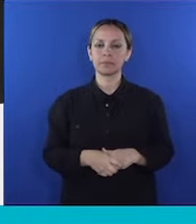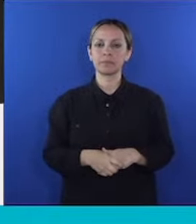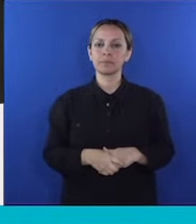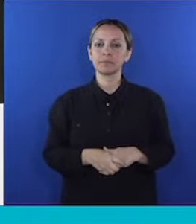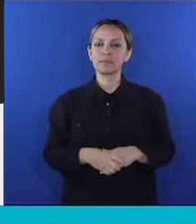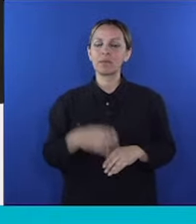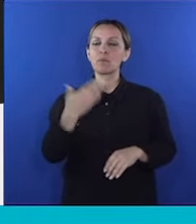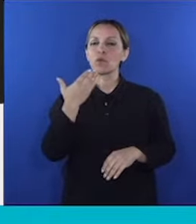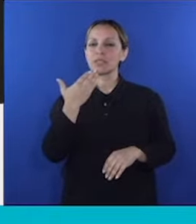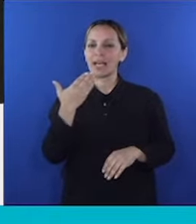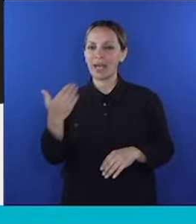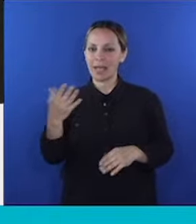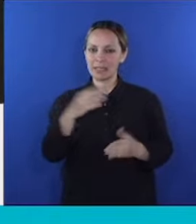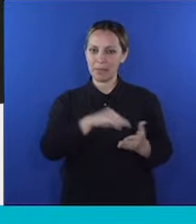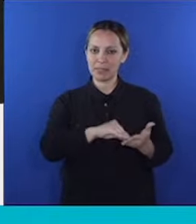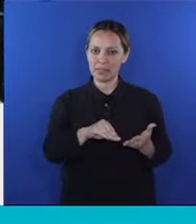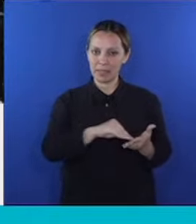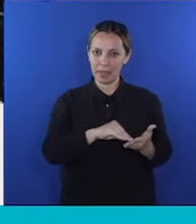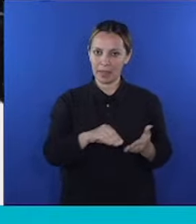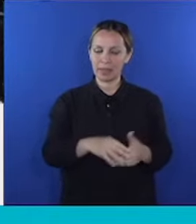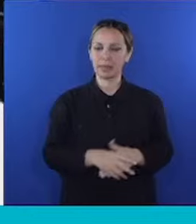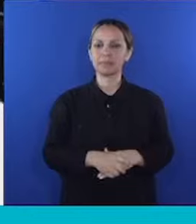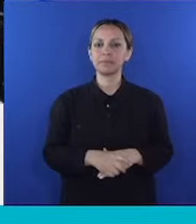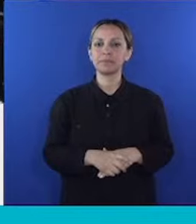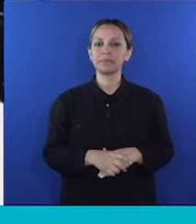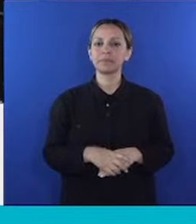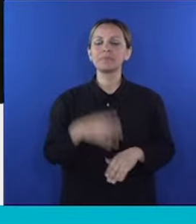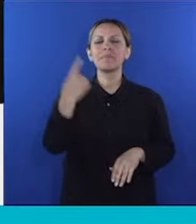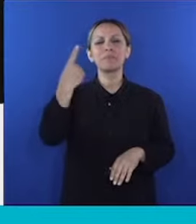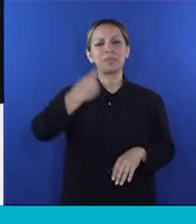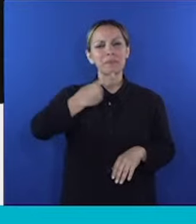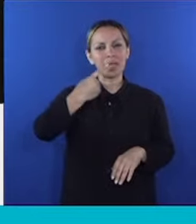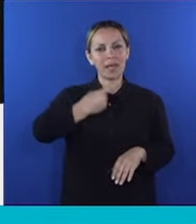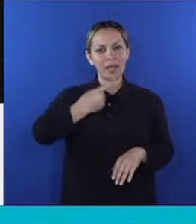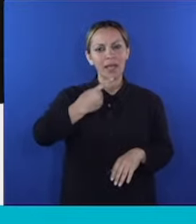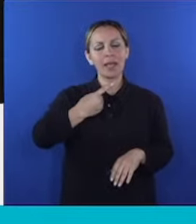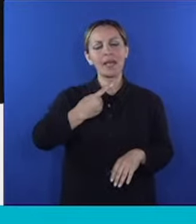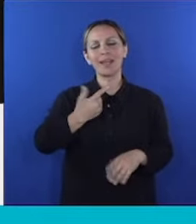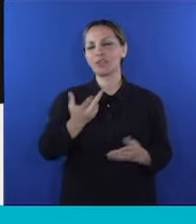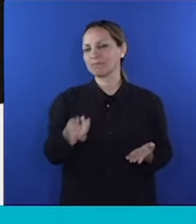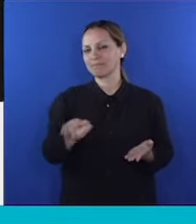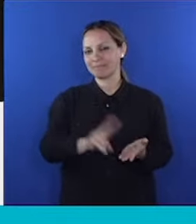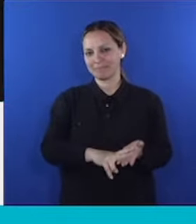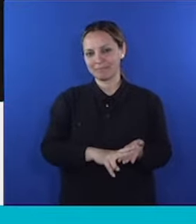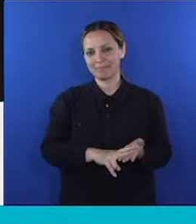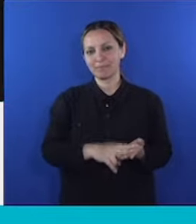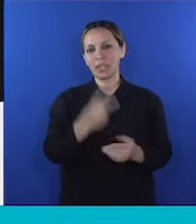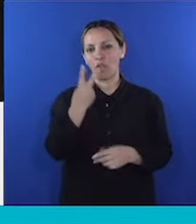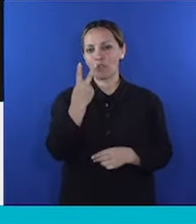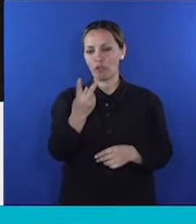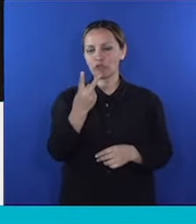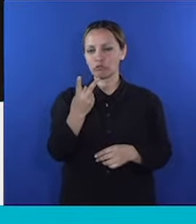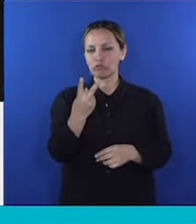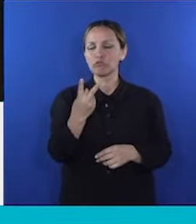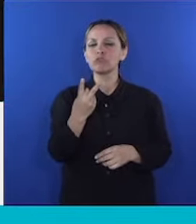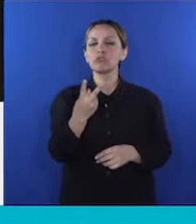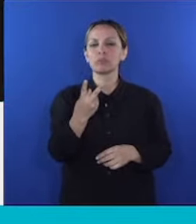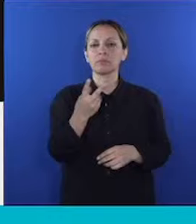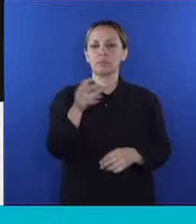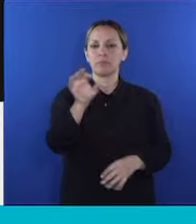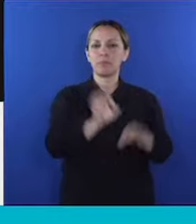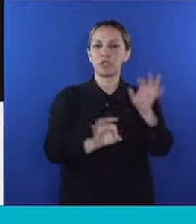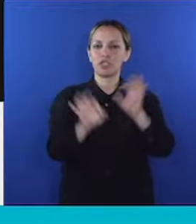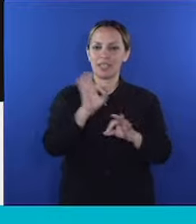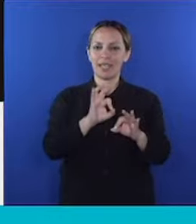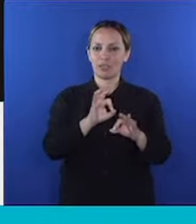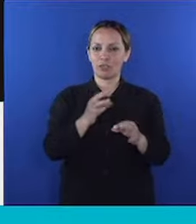Muchas gracias señor presidente en primer lugar insistir sobre dos proyectos que que no fueron